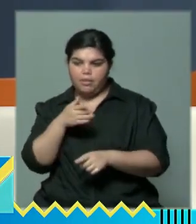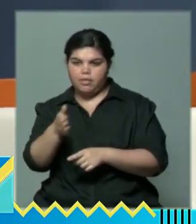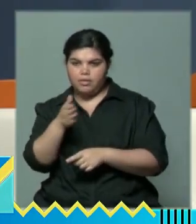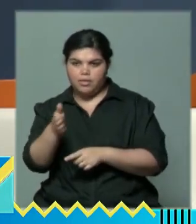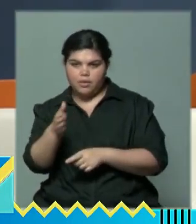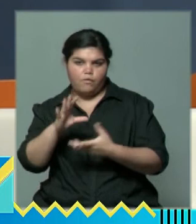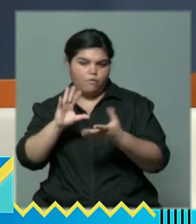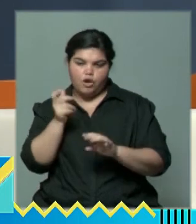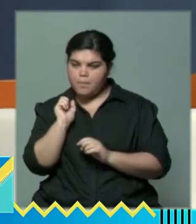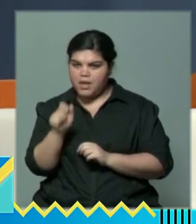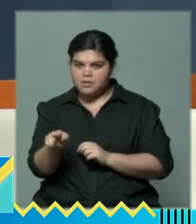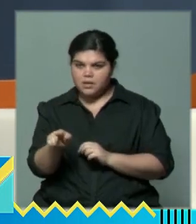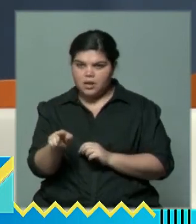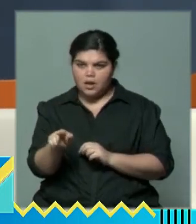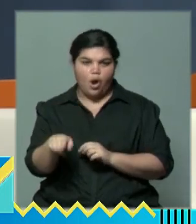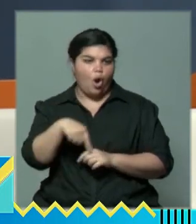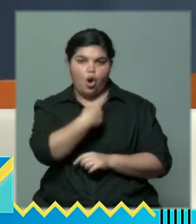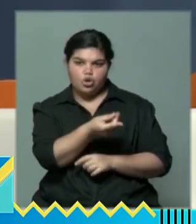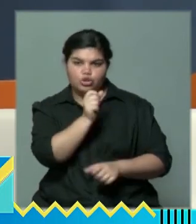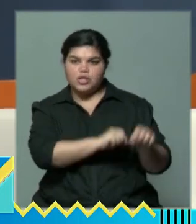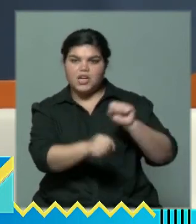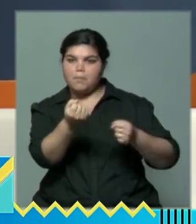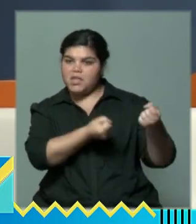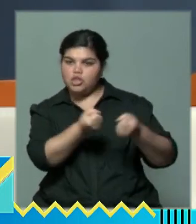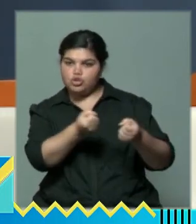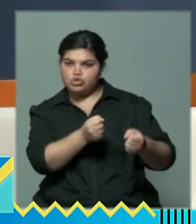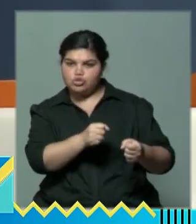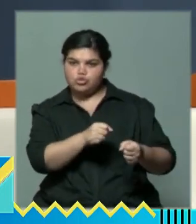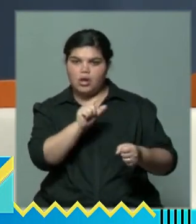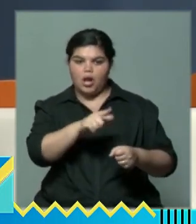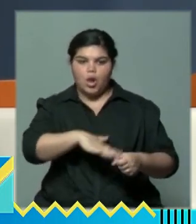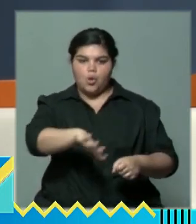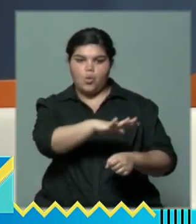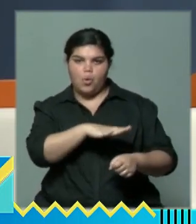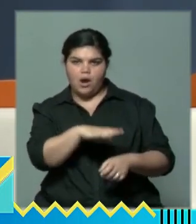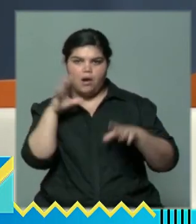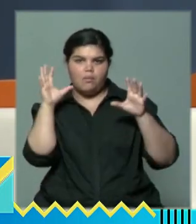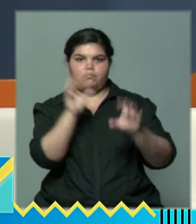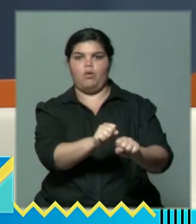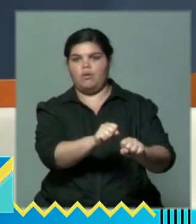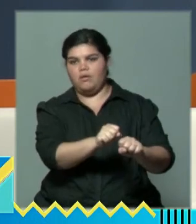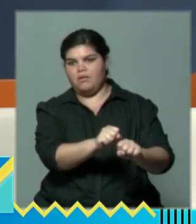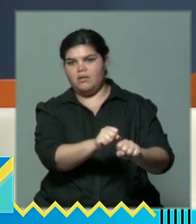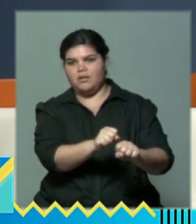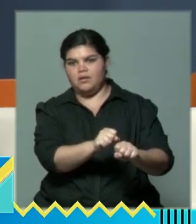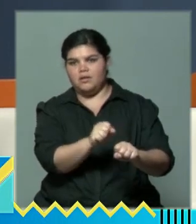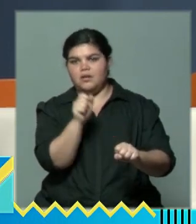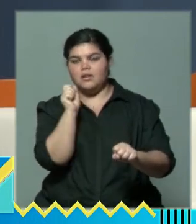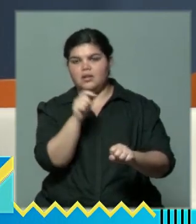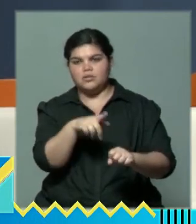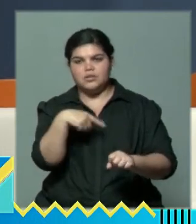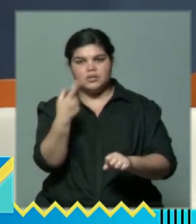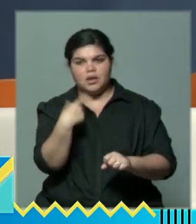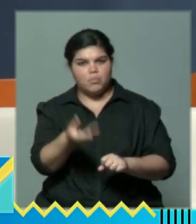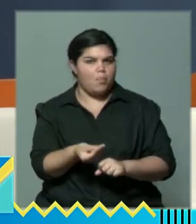una forma de ser, y hay otros trapitos que se han acaparado de zonas que son altamente rentables, y que muchas veces son los que